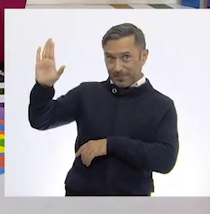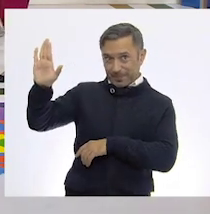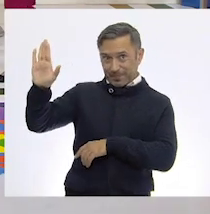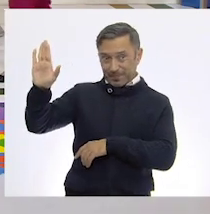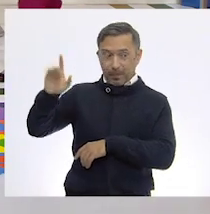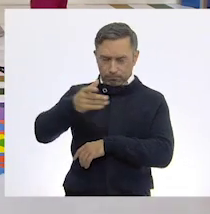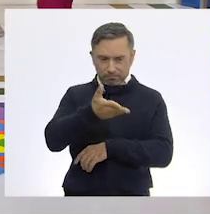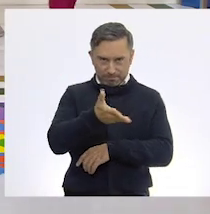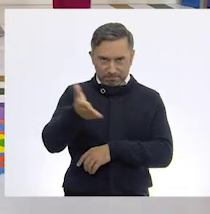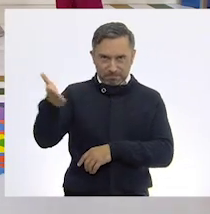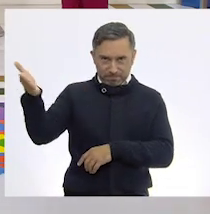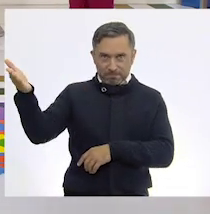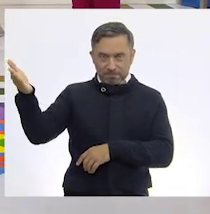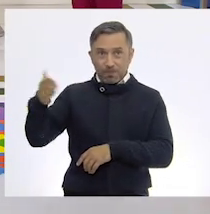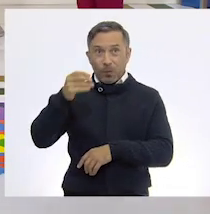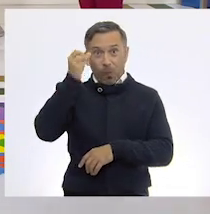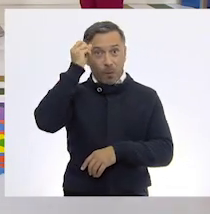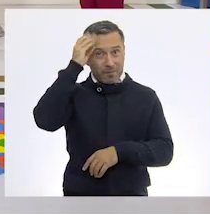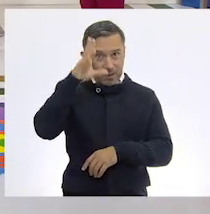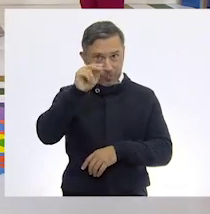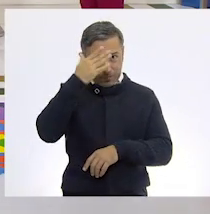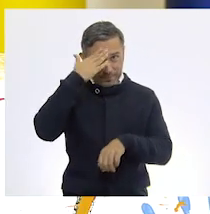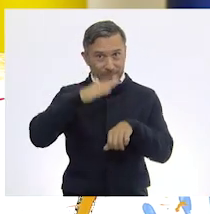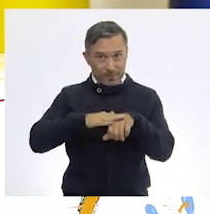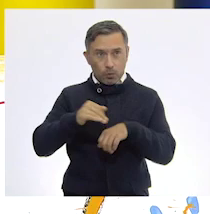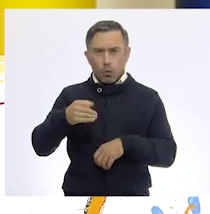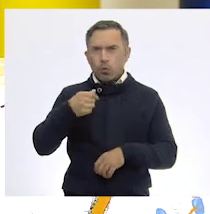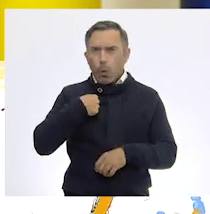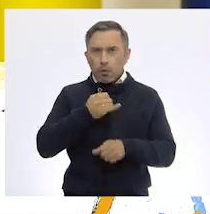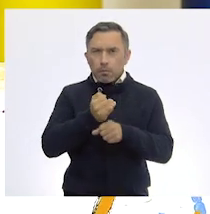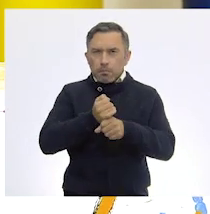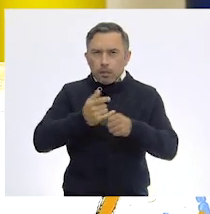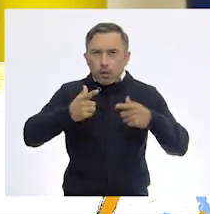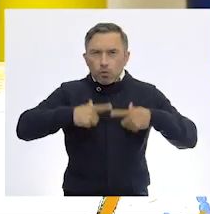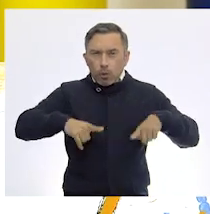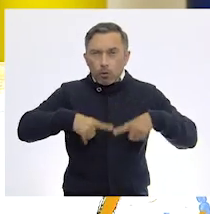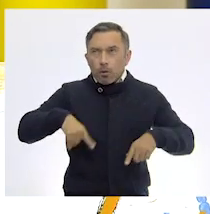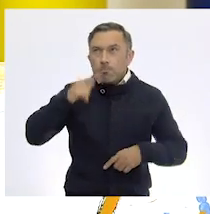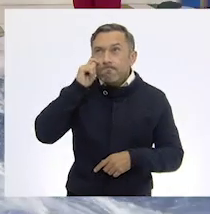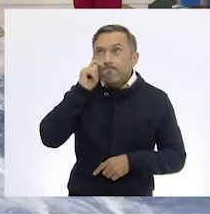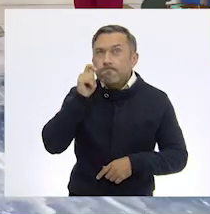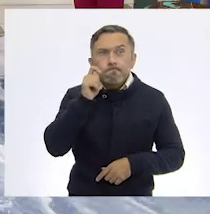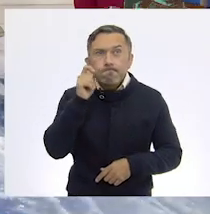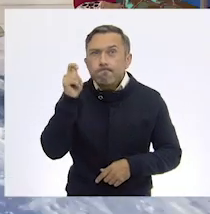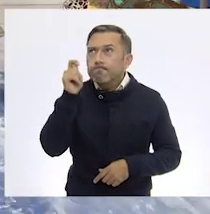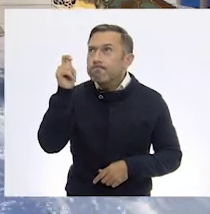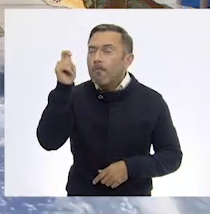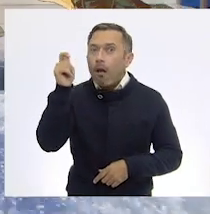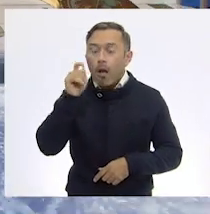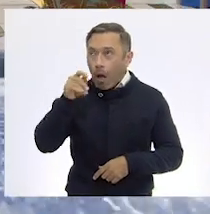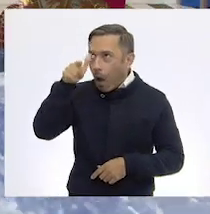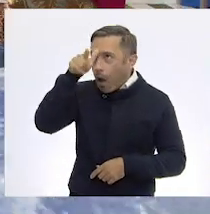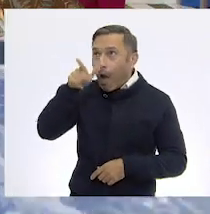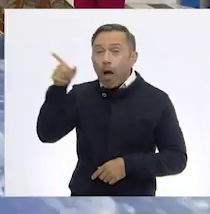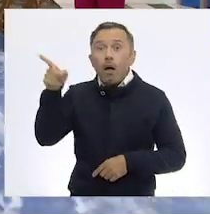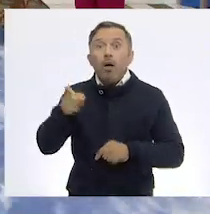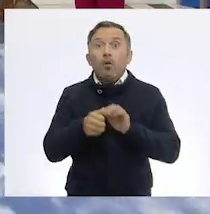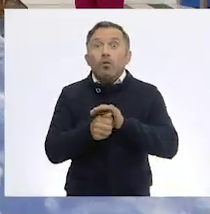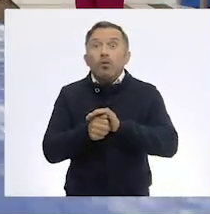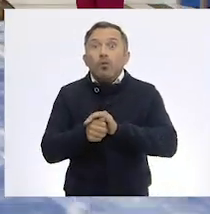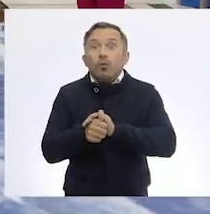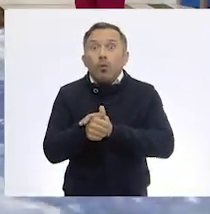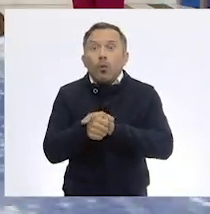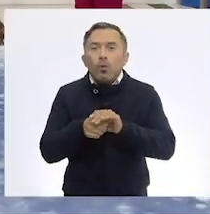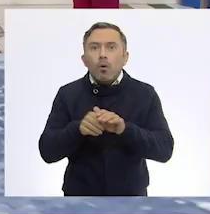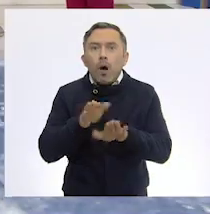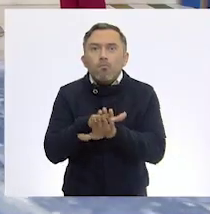La vamos a poner por aquí. La observo con mi lupa de investigador. Y ahí la vemos. Ahí está esa tortuga caguama.